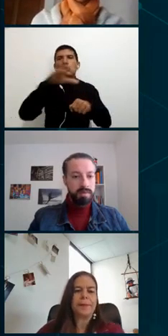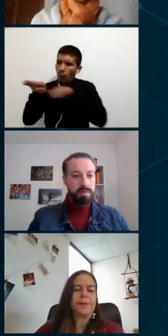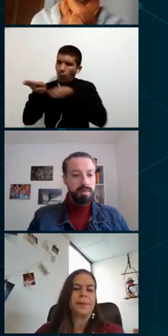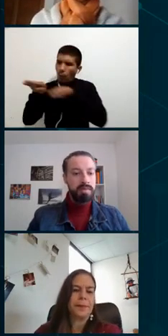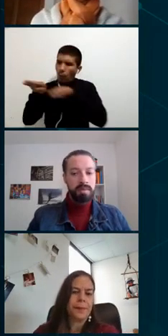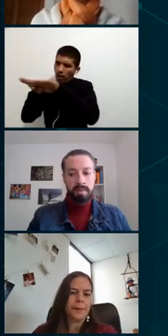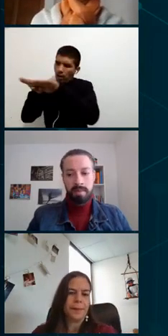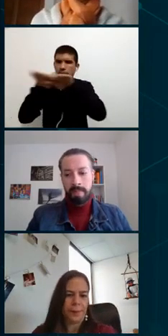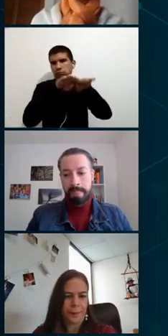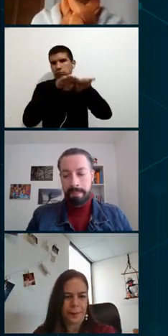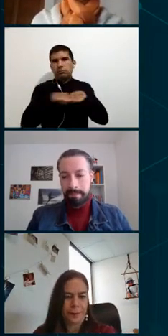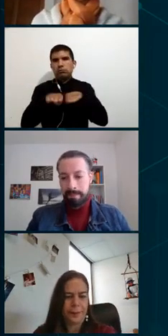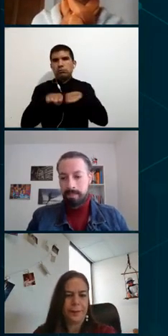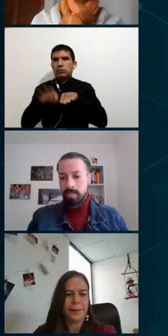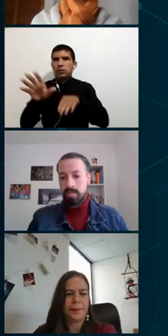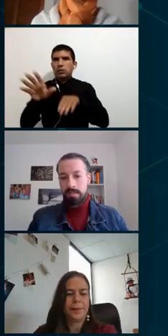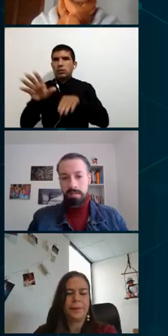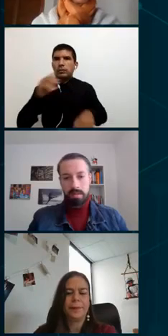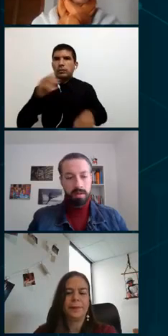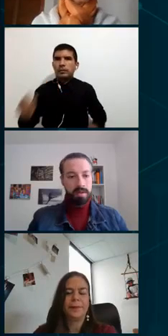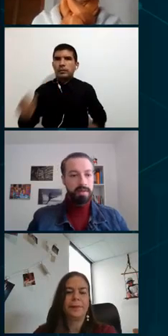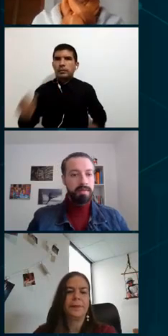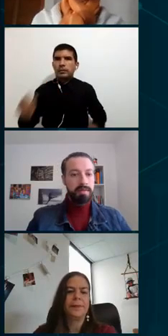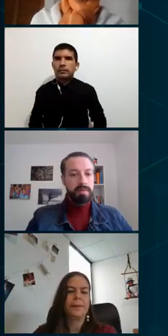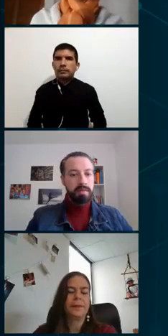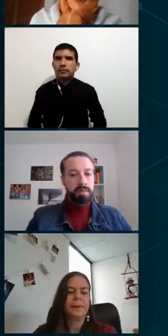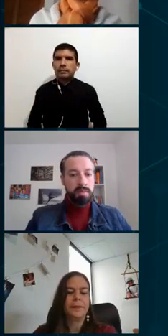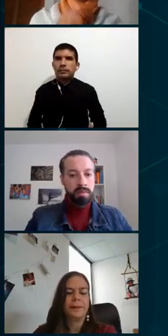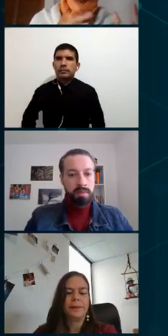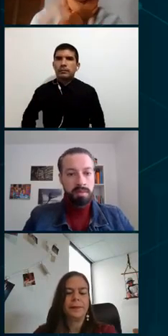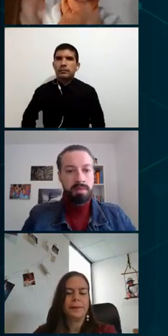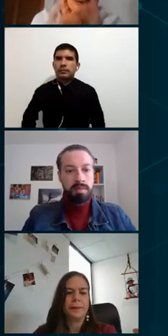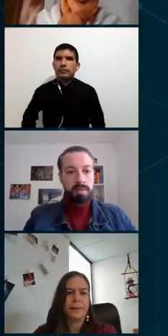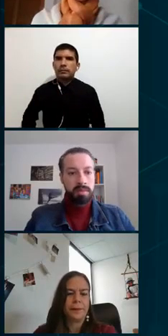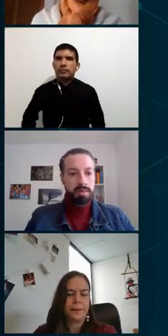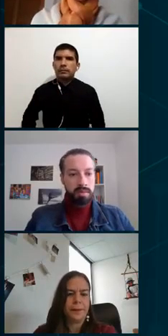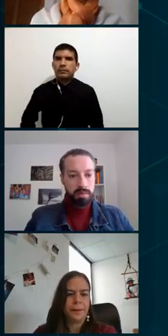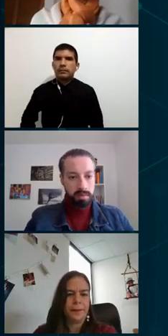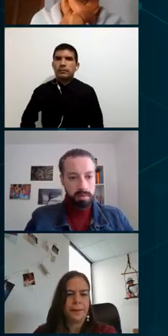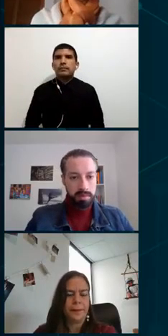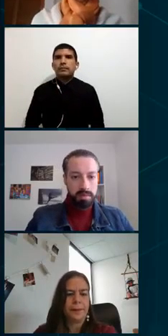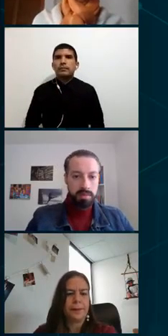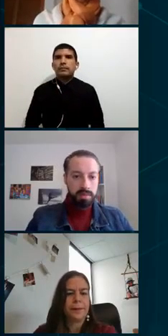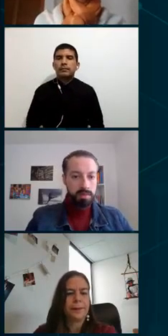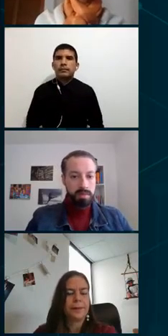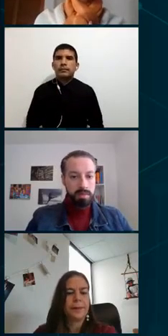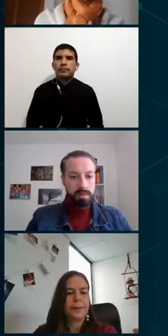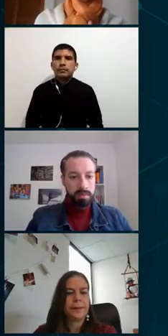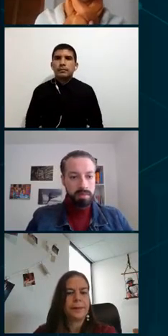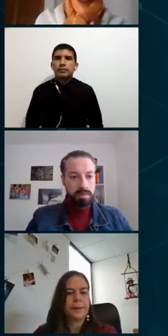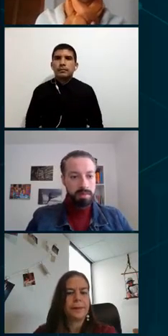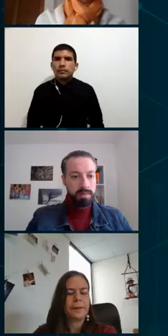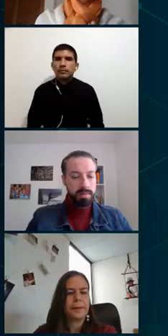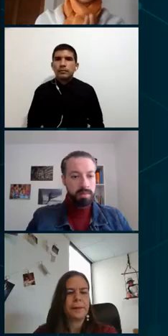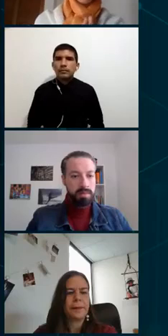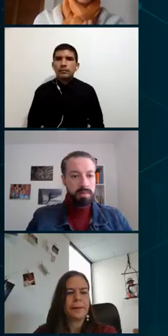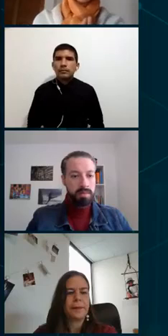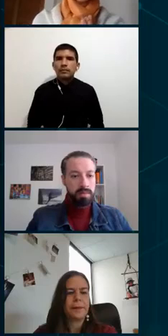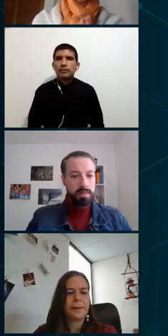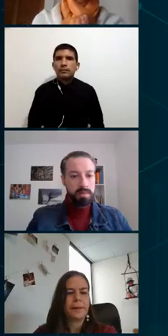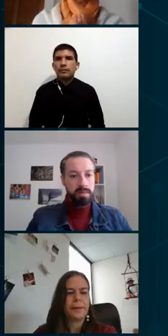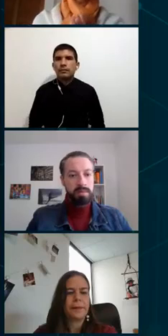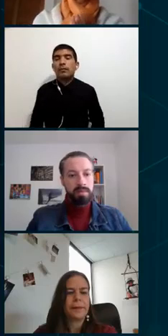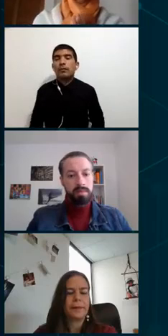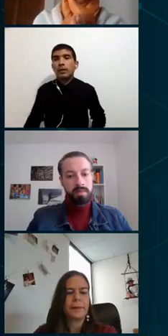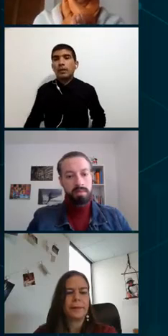en materia ya de equipo de lo que es como el concepto y vamos a ir haciendo las actividades. Al final de cada